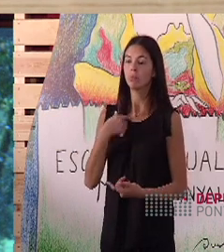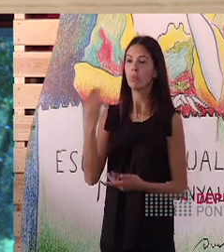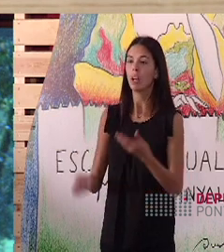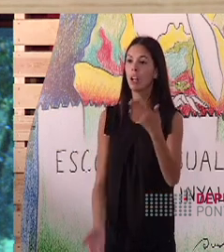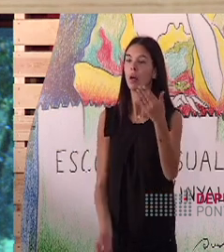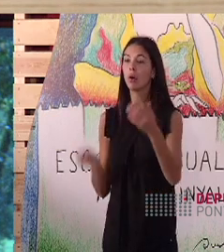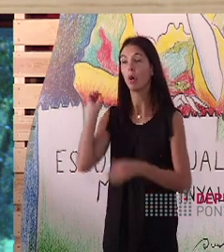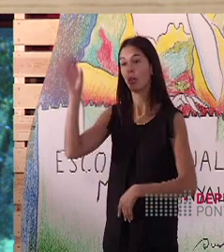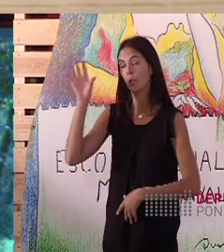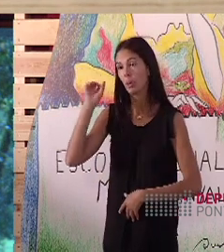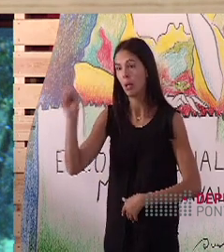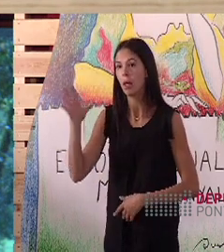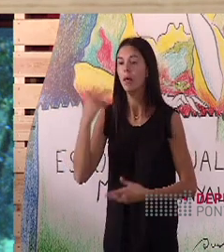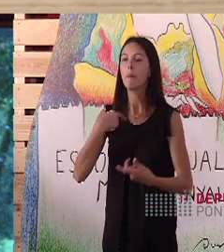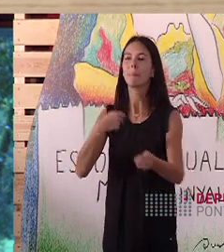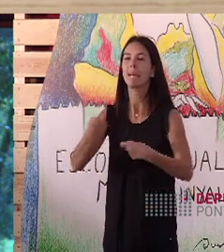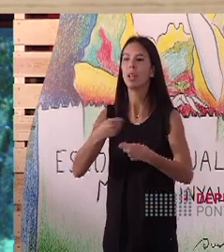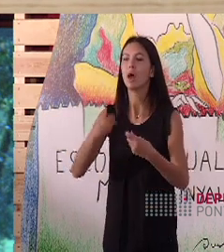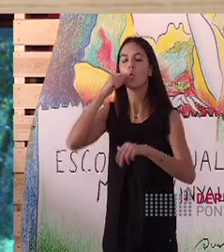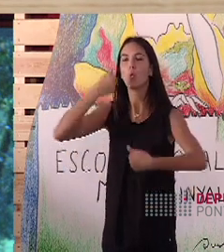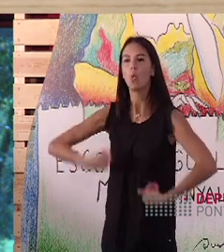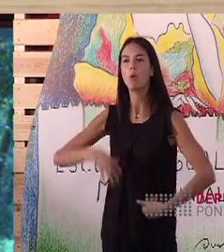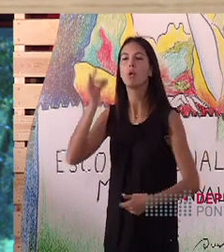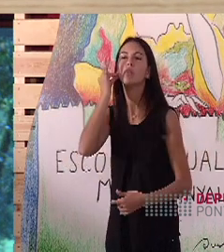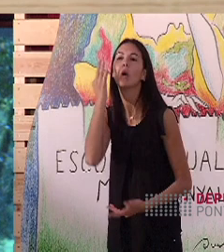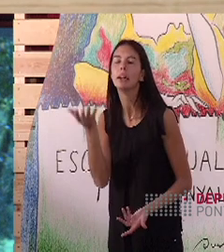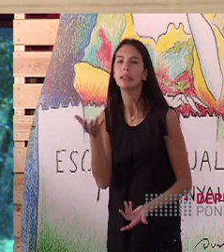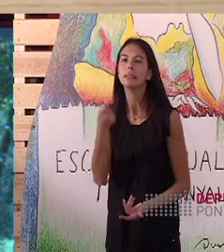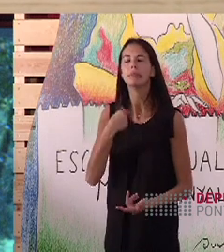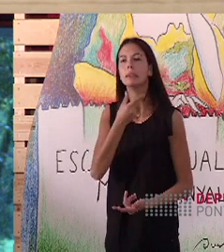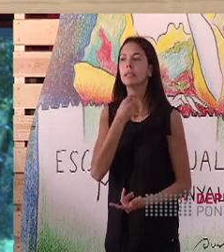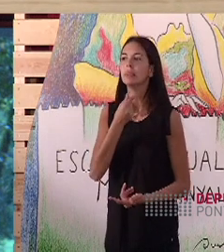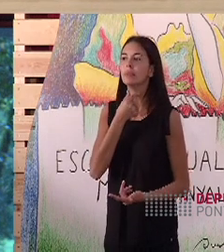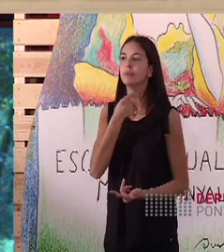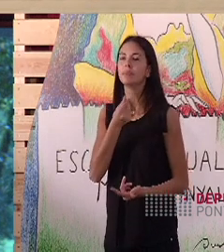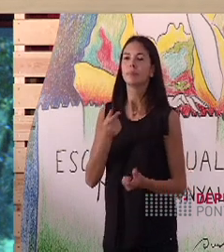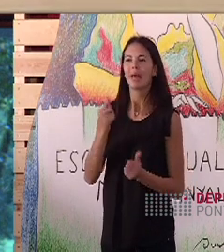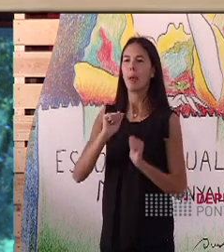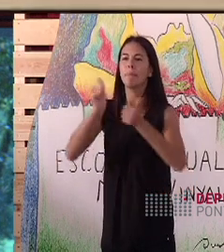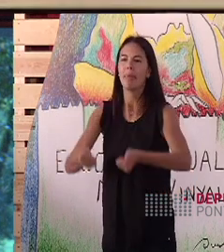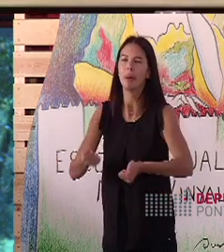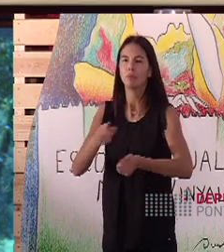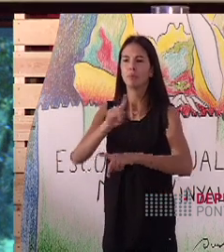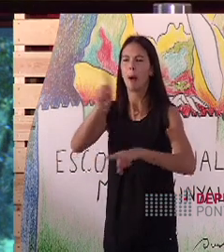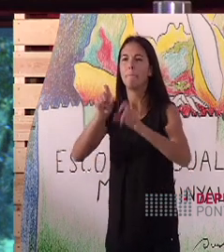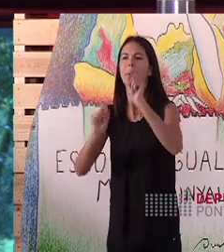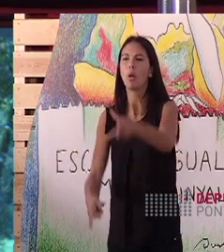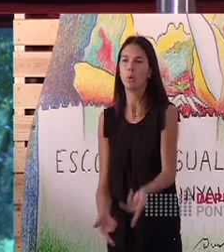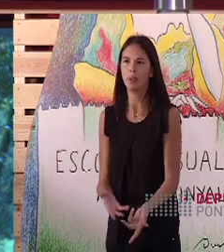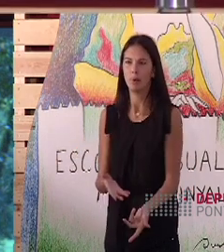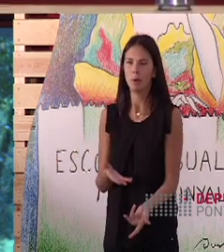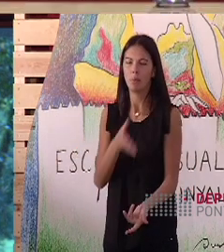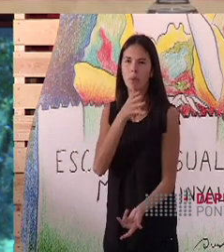do corpo das mulleres, a min me gustaría comenzar cunha pregunta, porque o